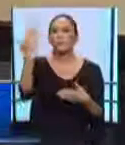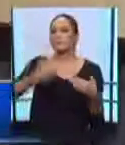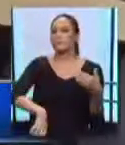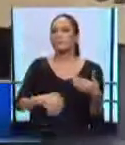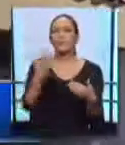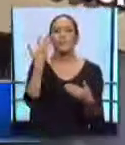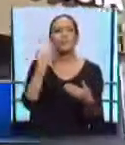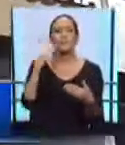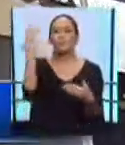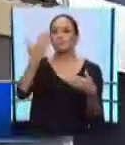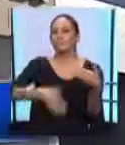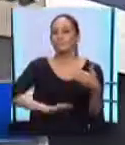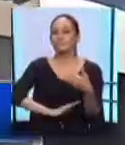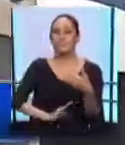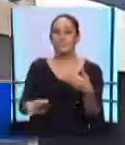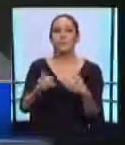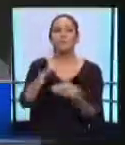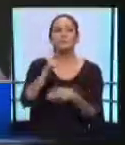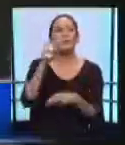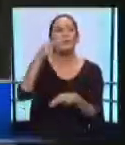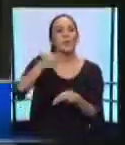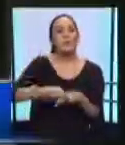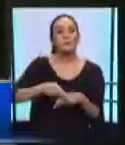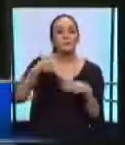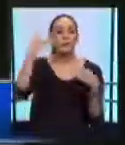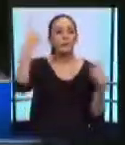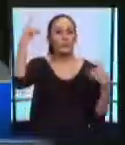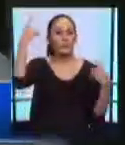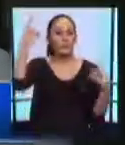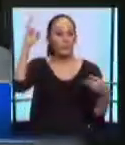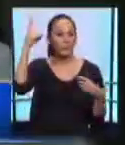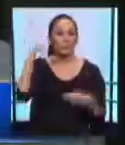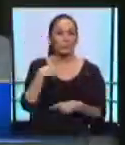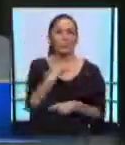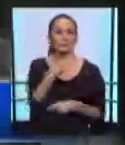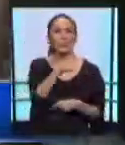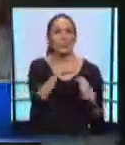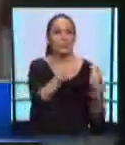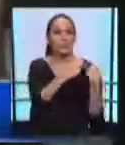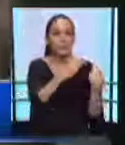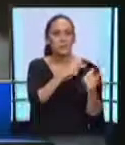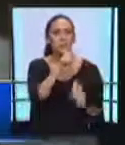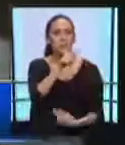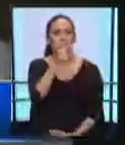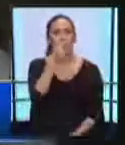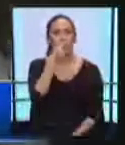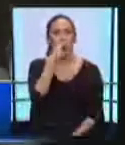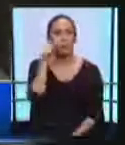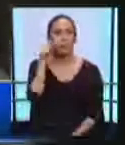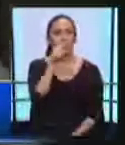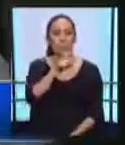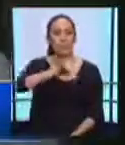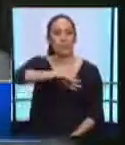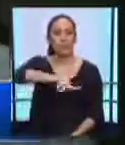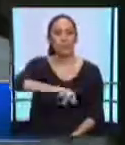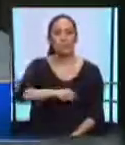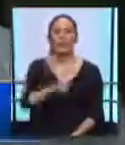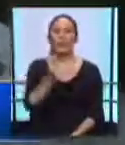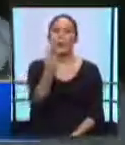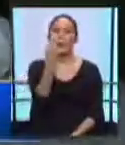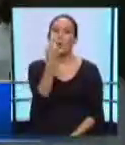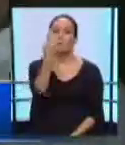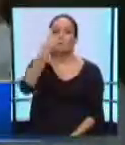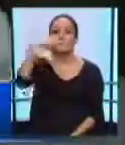fue presentada por el exdiputado Gustavo Terán, quien responsabilizó a Bucaram de haberse llevado más de